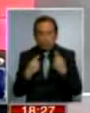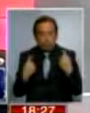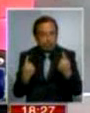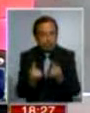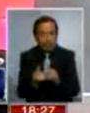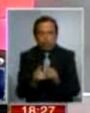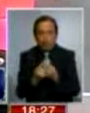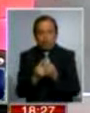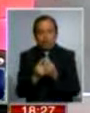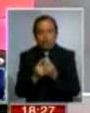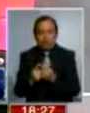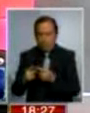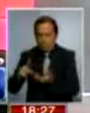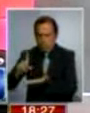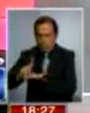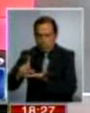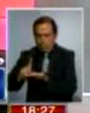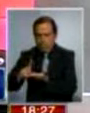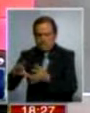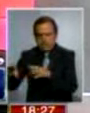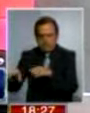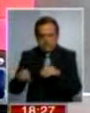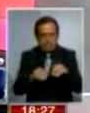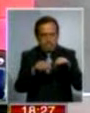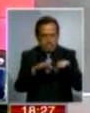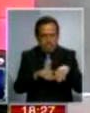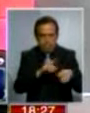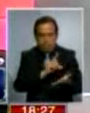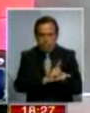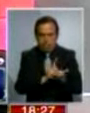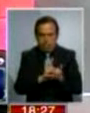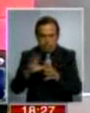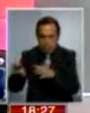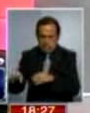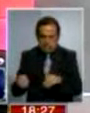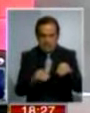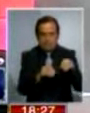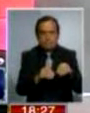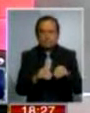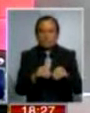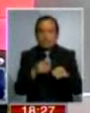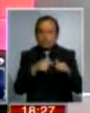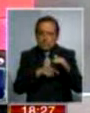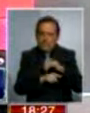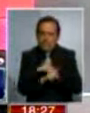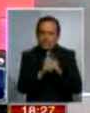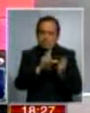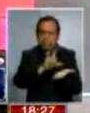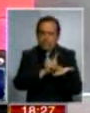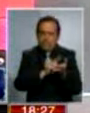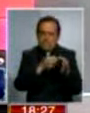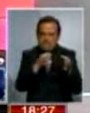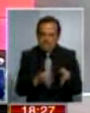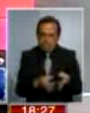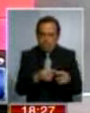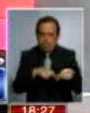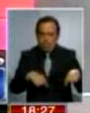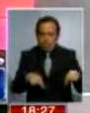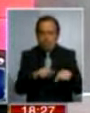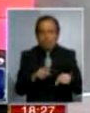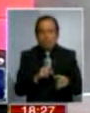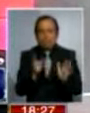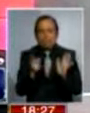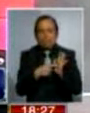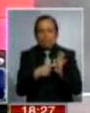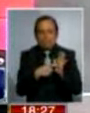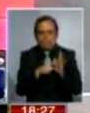se hace el desalojo a la zona segura dentro del recinto penitenciario. ¿No se evacúa? Y luego se evacúa hacia el interior, hacia una zona segura, un patio seguro, un punto